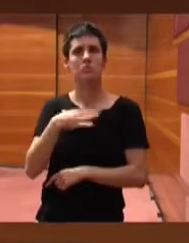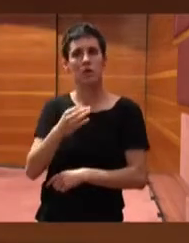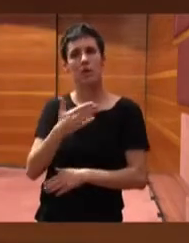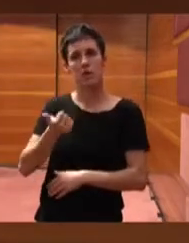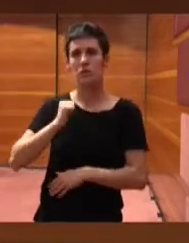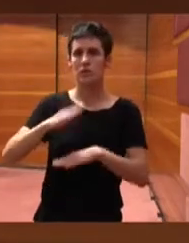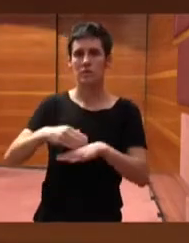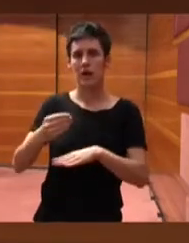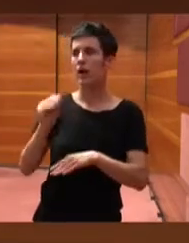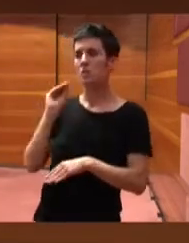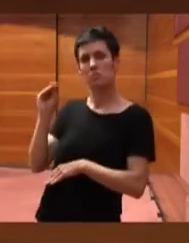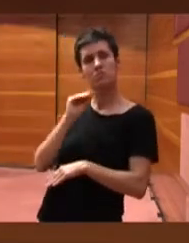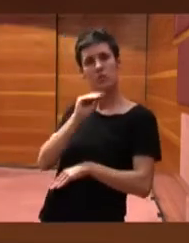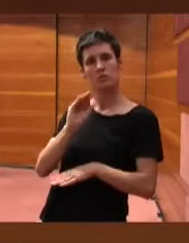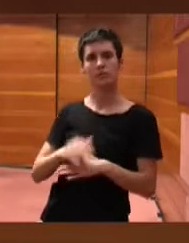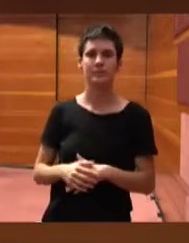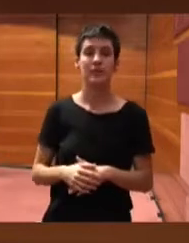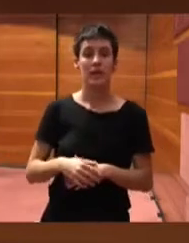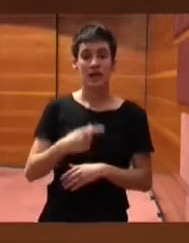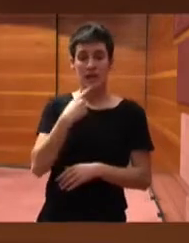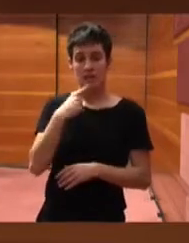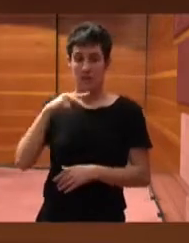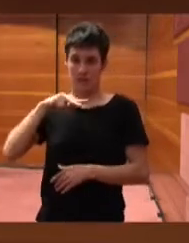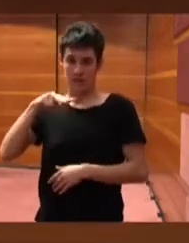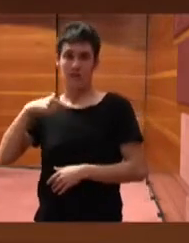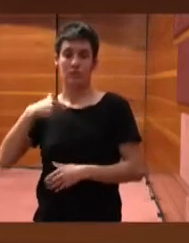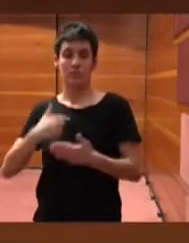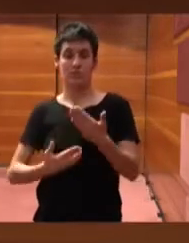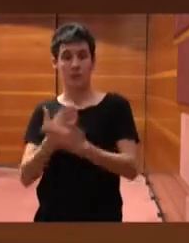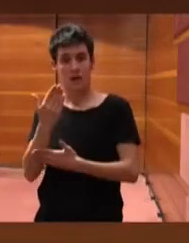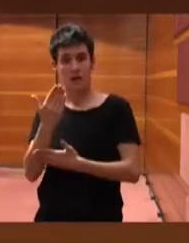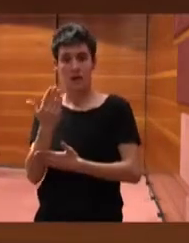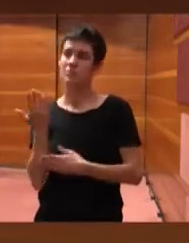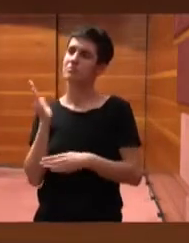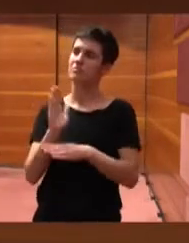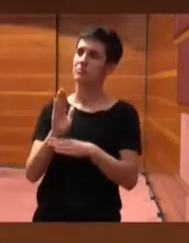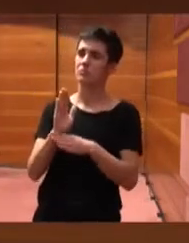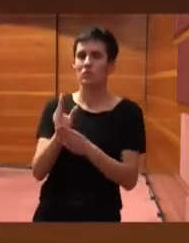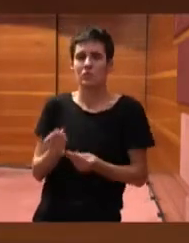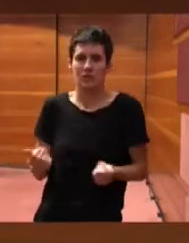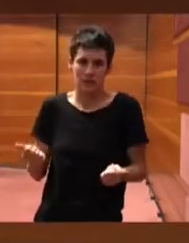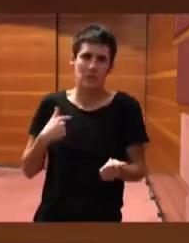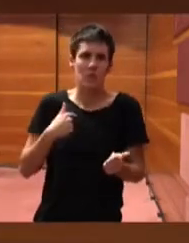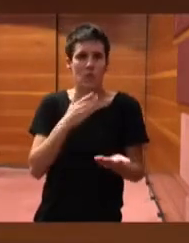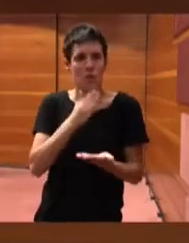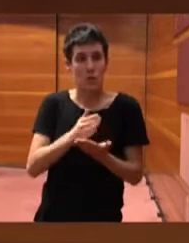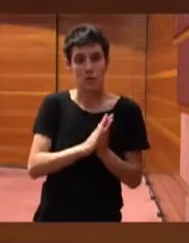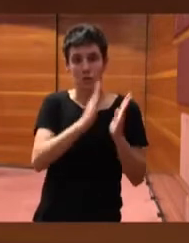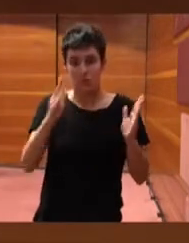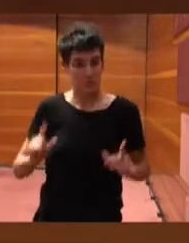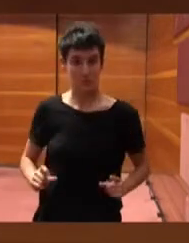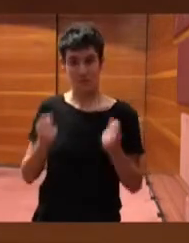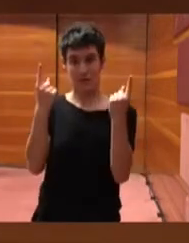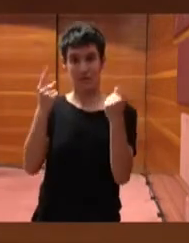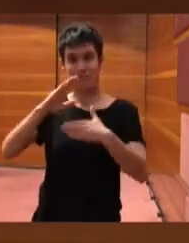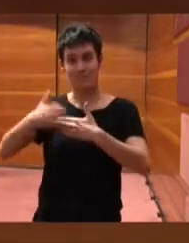duzue. Les decía que esta mañana vamos a presentar someramente, eso sí, las conclusiones del primer curso de la Escuela Abierta